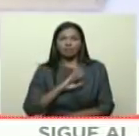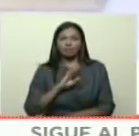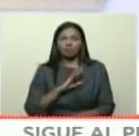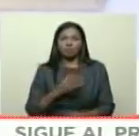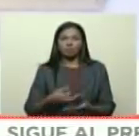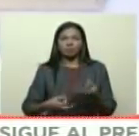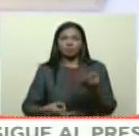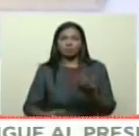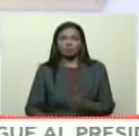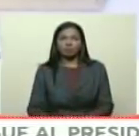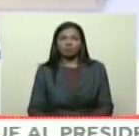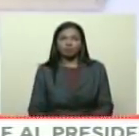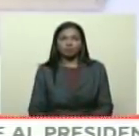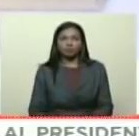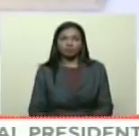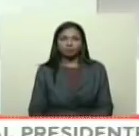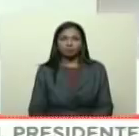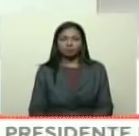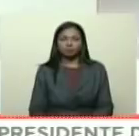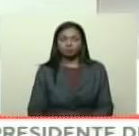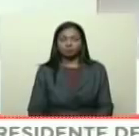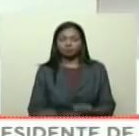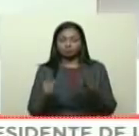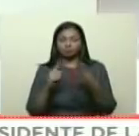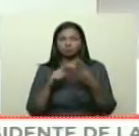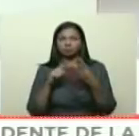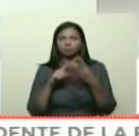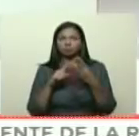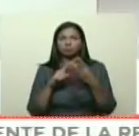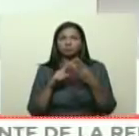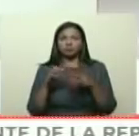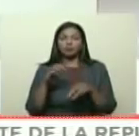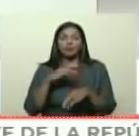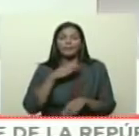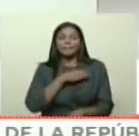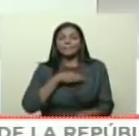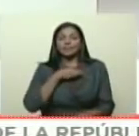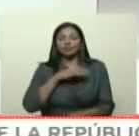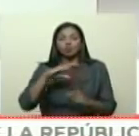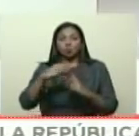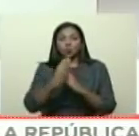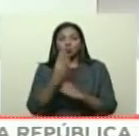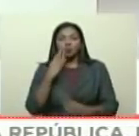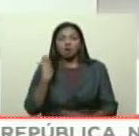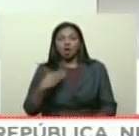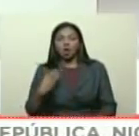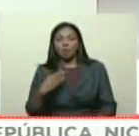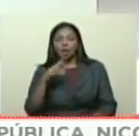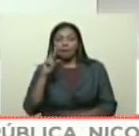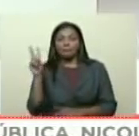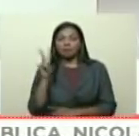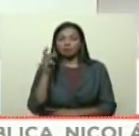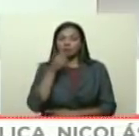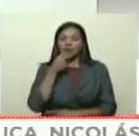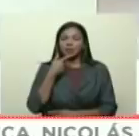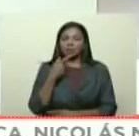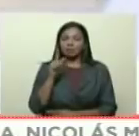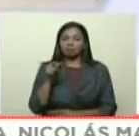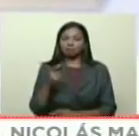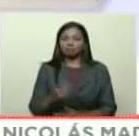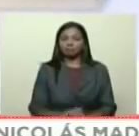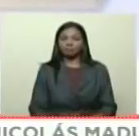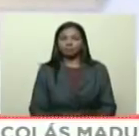esto. En tercer lugar, misión cultura joven en Venezuela Bella.